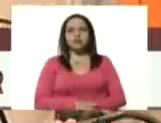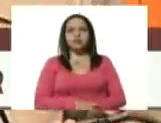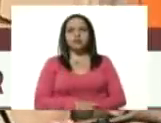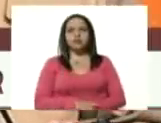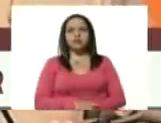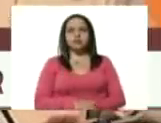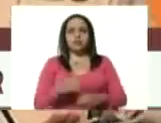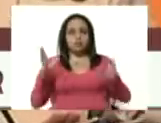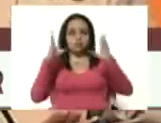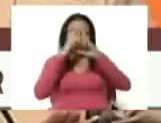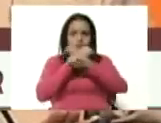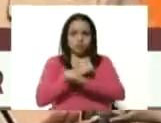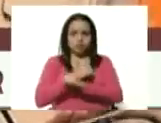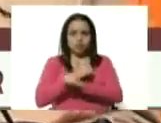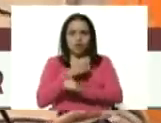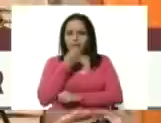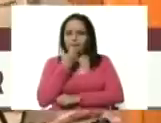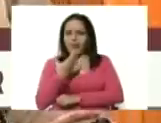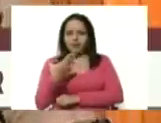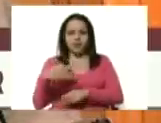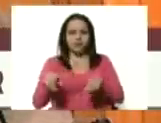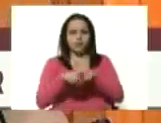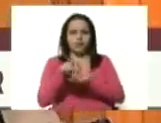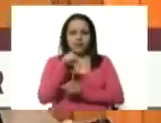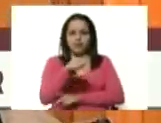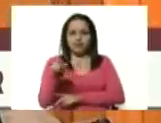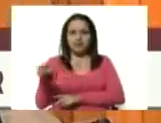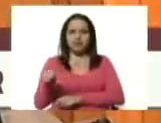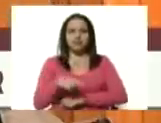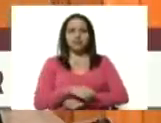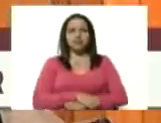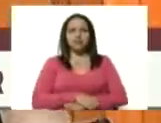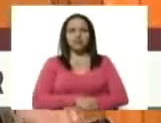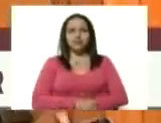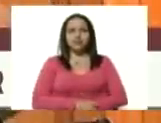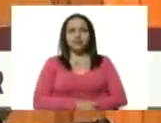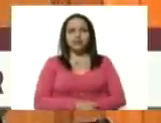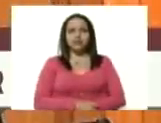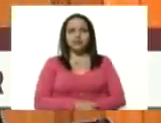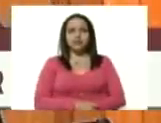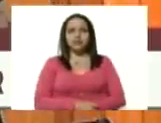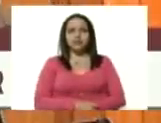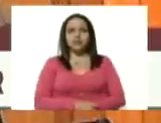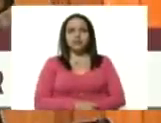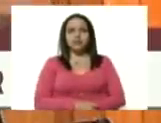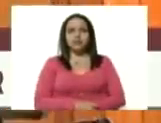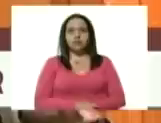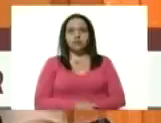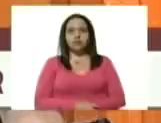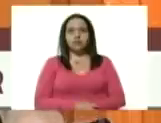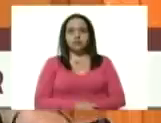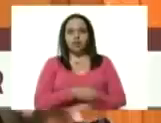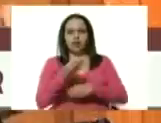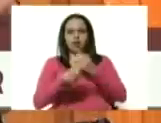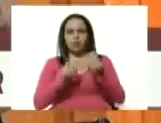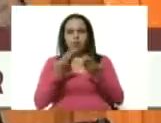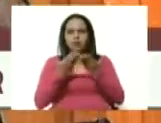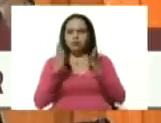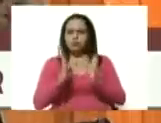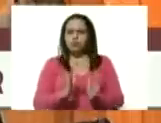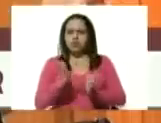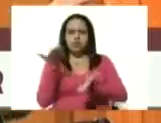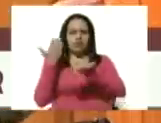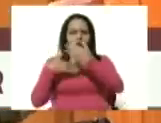noche tan bella como esta, tan bella, tan linda como esta. Fíjense cómo eran los estudiantes de entonces,